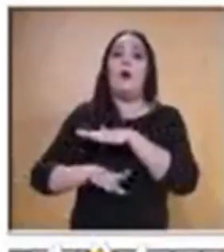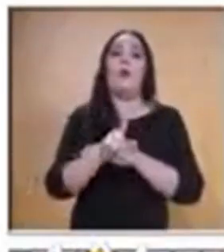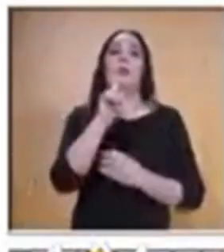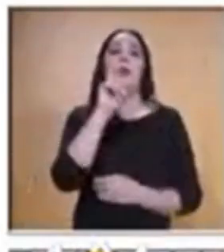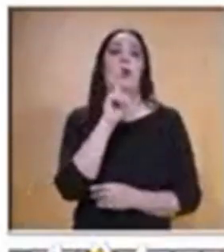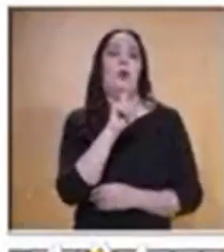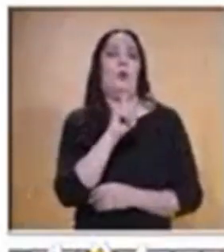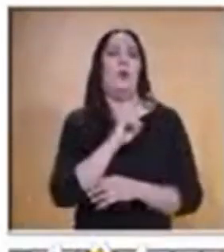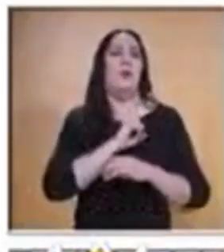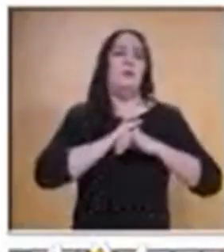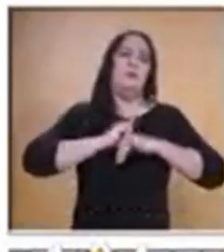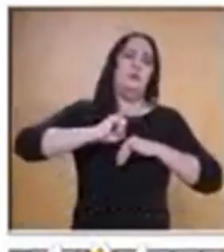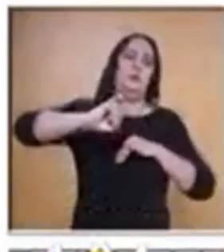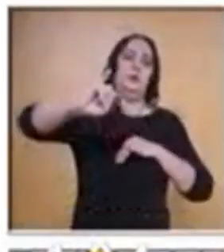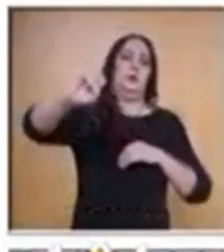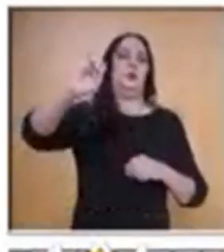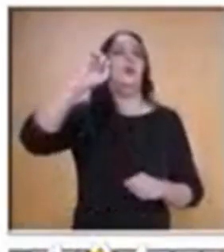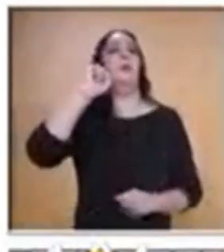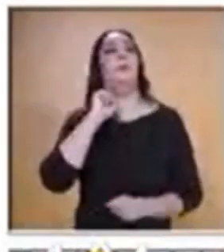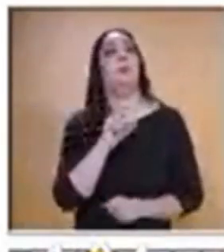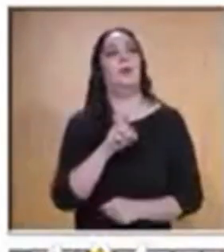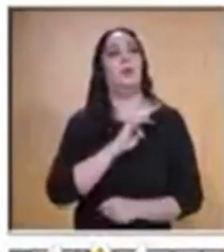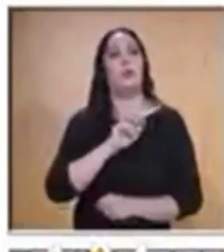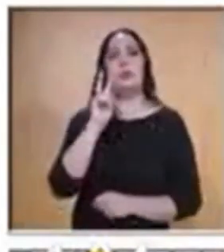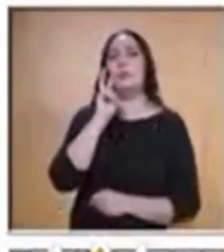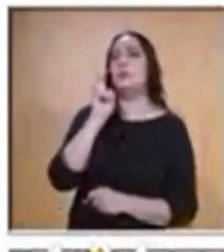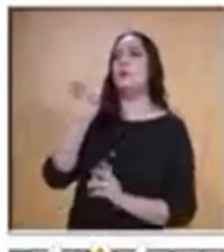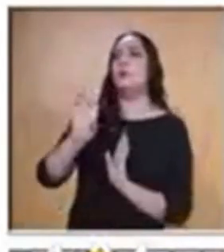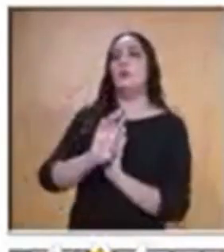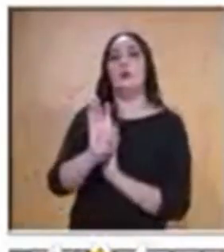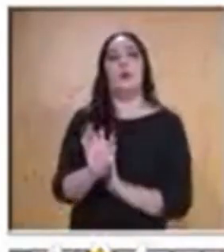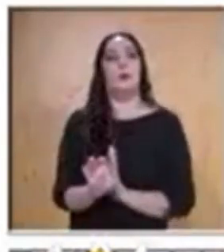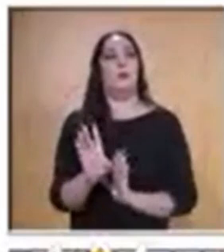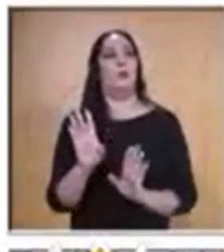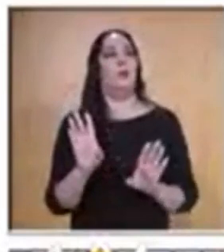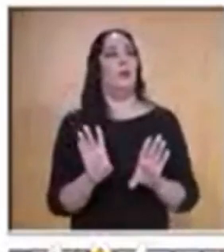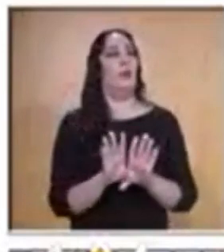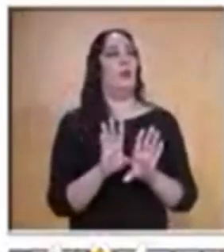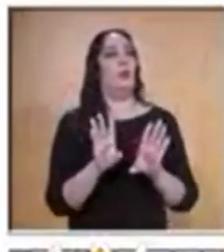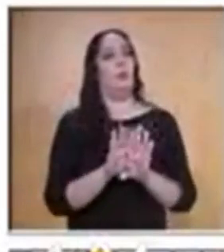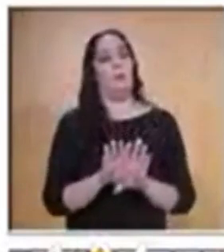En pantalla podemos ver un diagrama de la